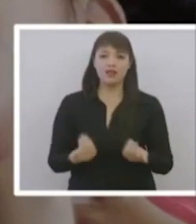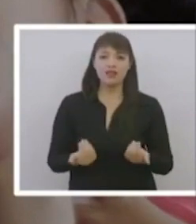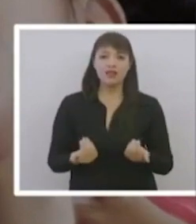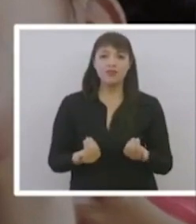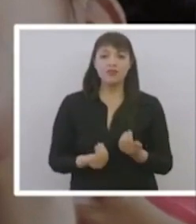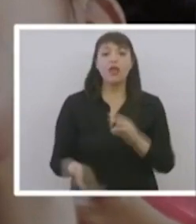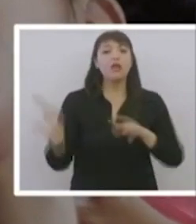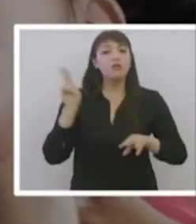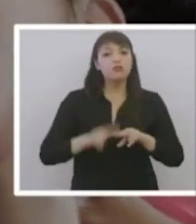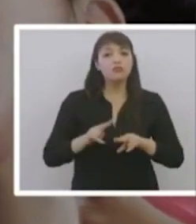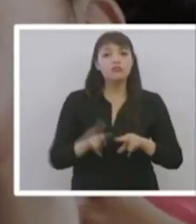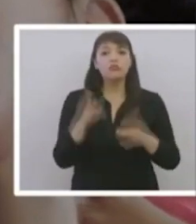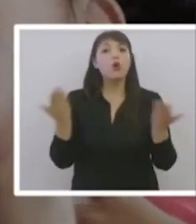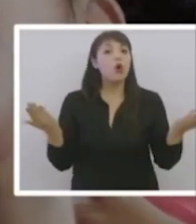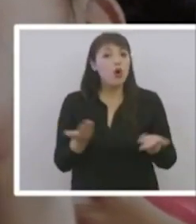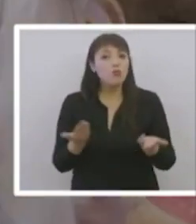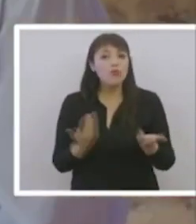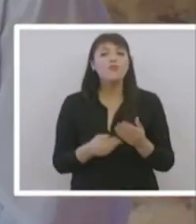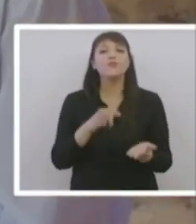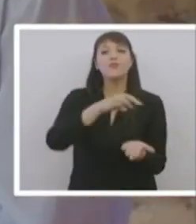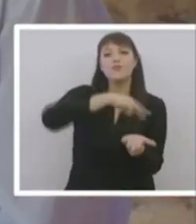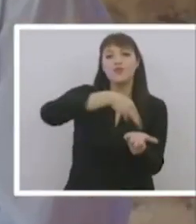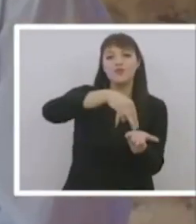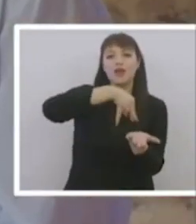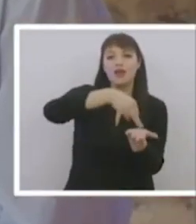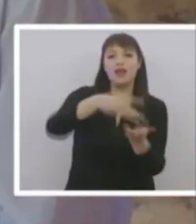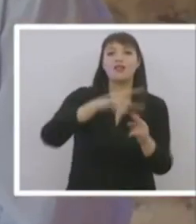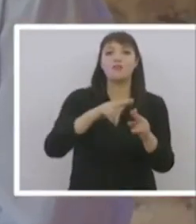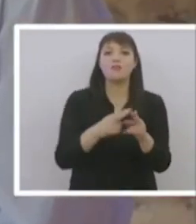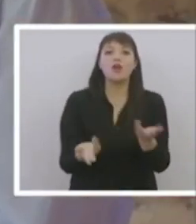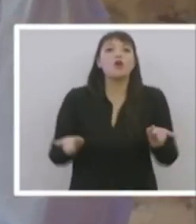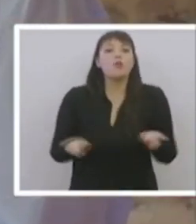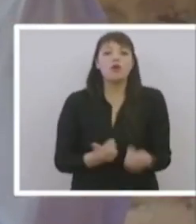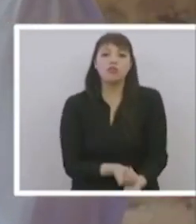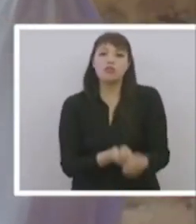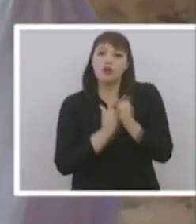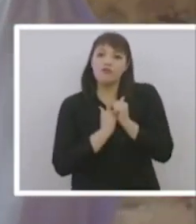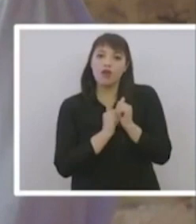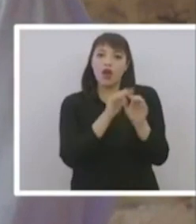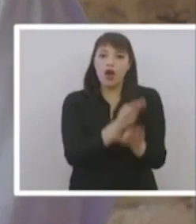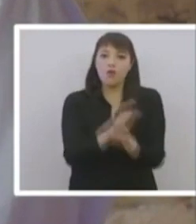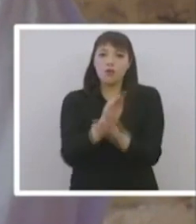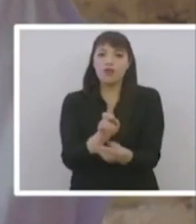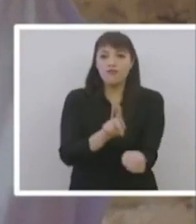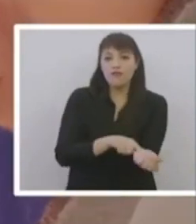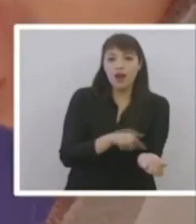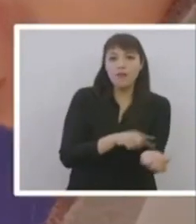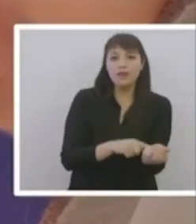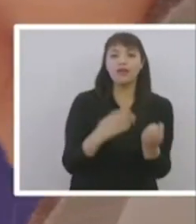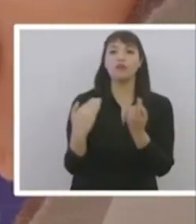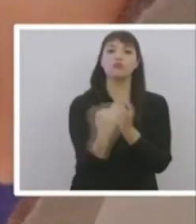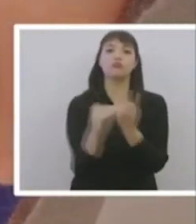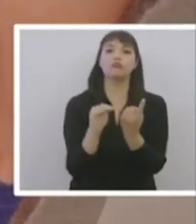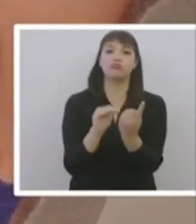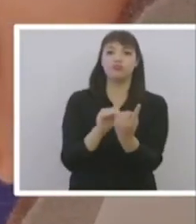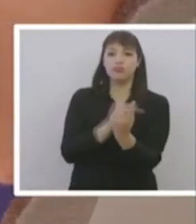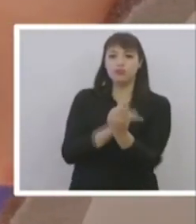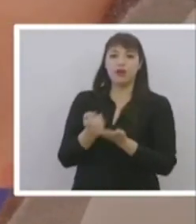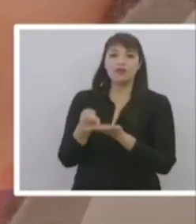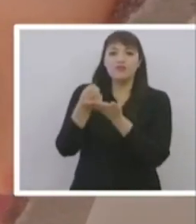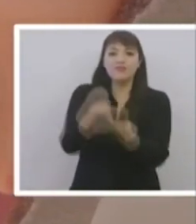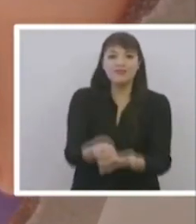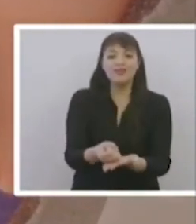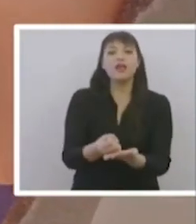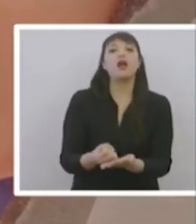y tiempo en que la van a realizar. Y en esto, el tema del aumento presupuestario direccionado precisamente